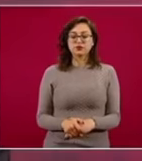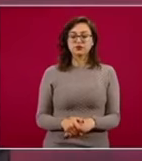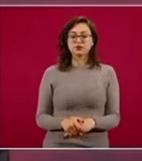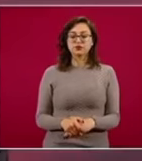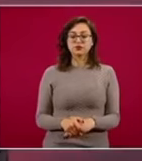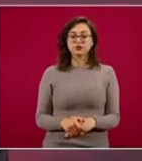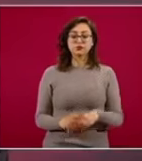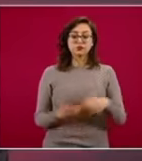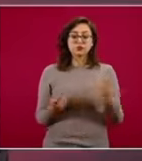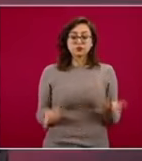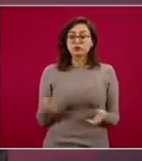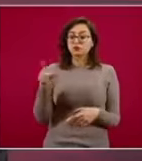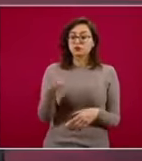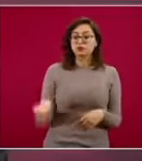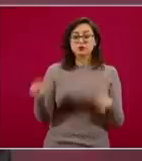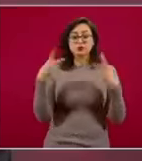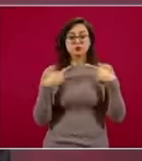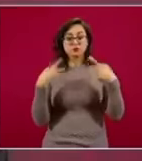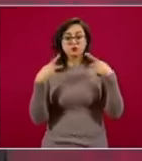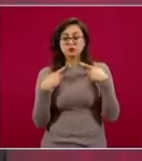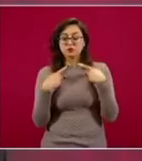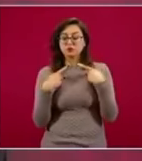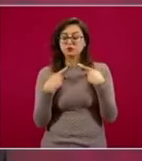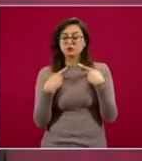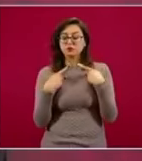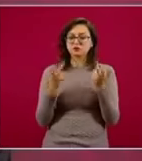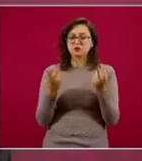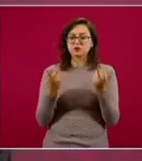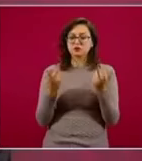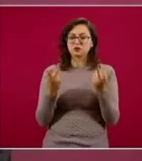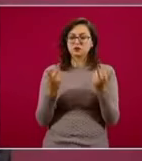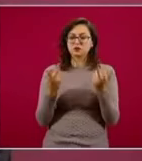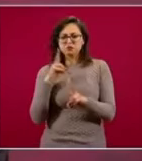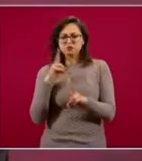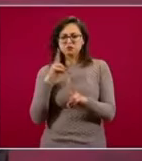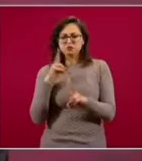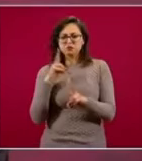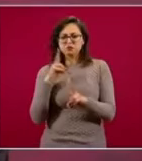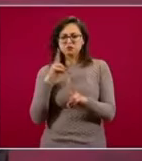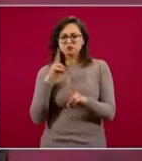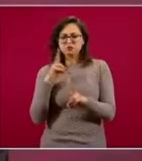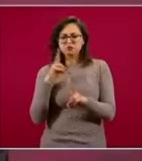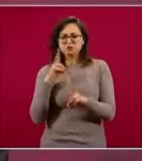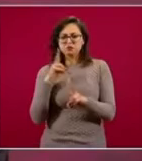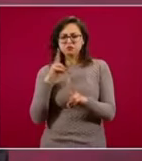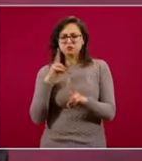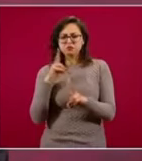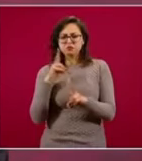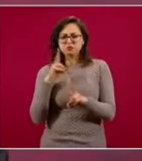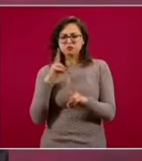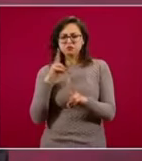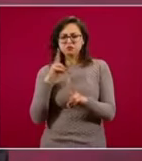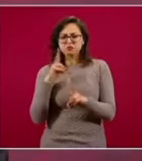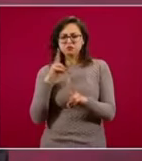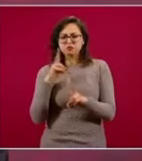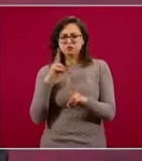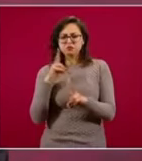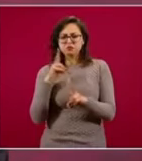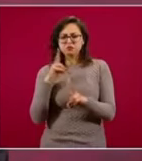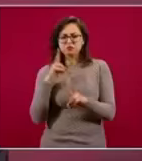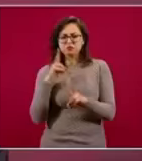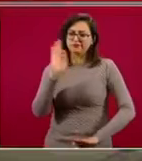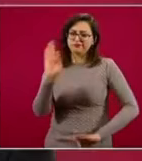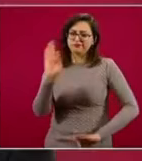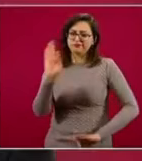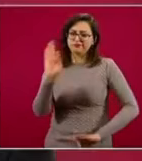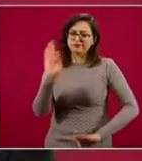para atender a esas personas que no tienen ventilación mecánica, que no están intubadas? Muchas cosas. Pero